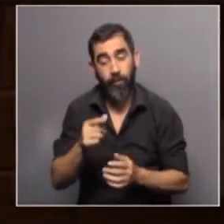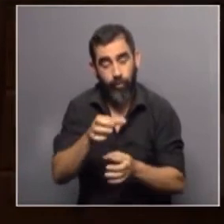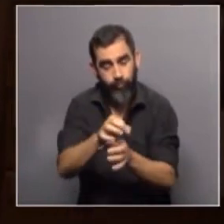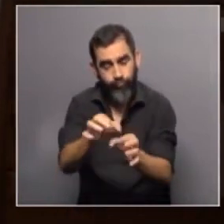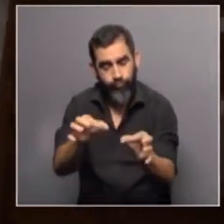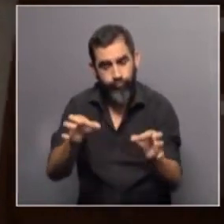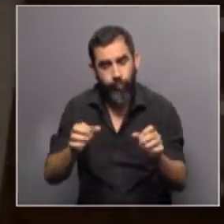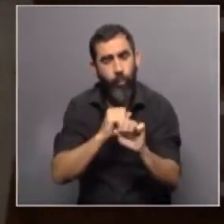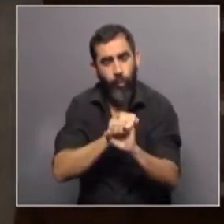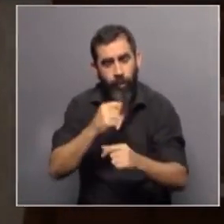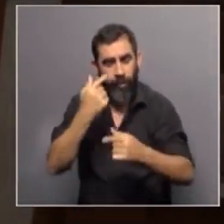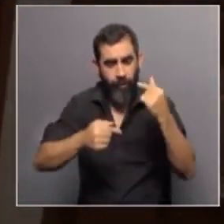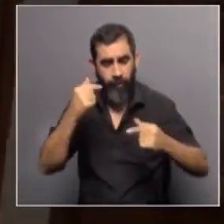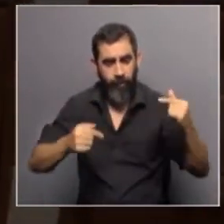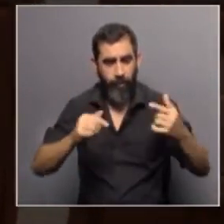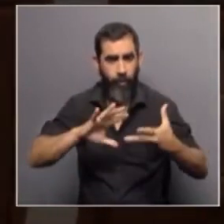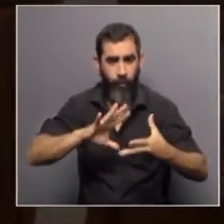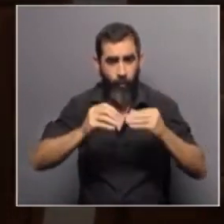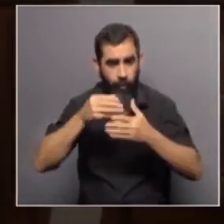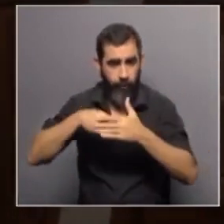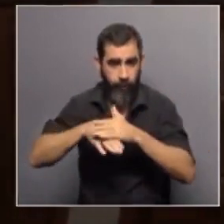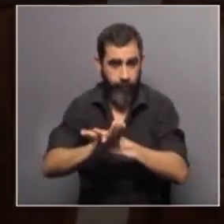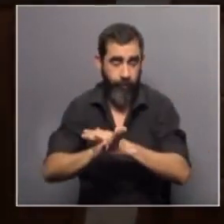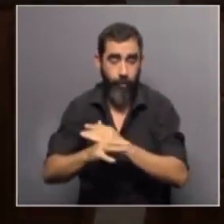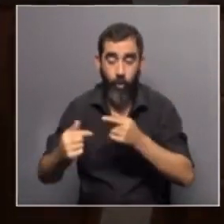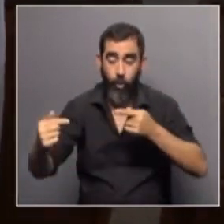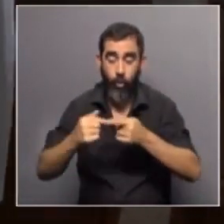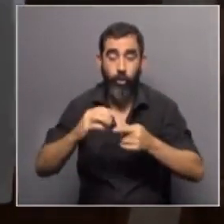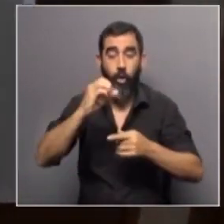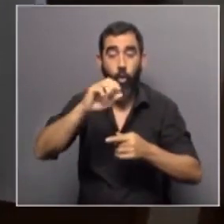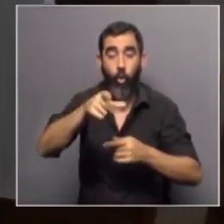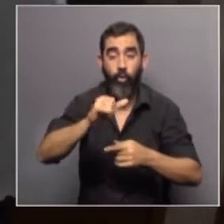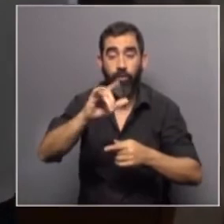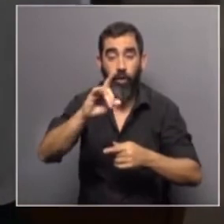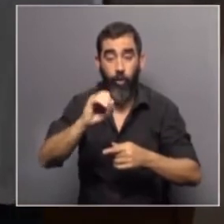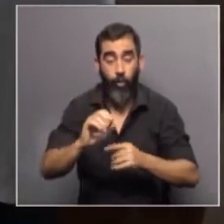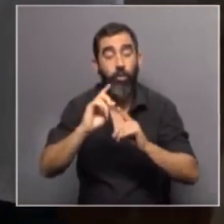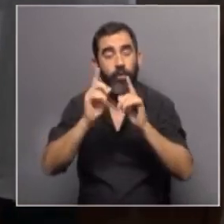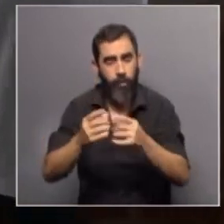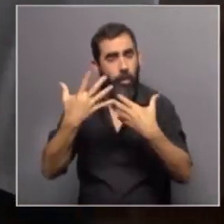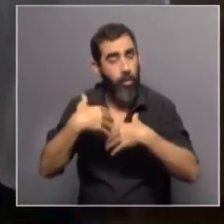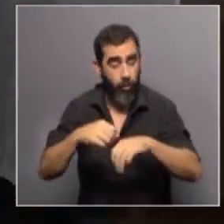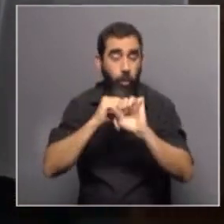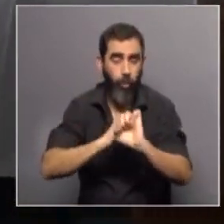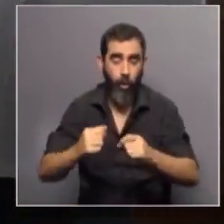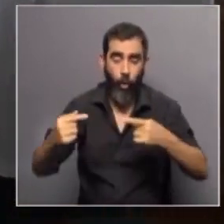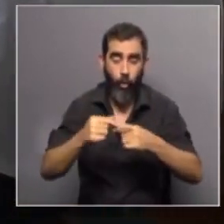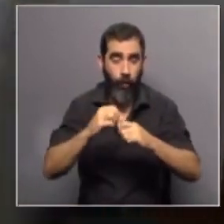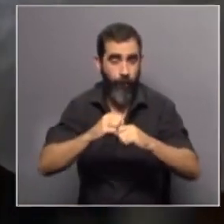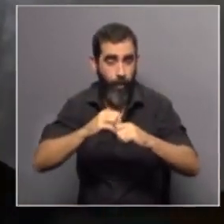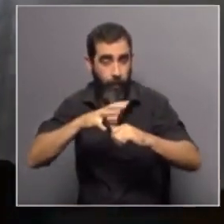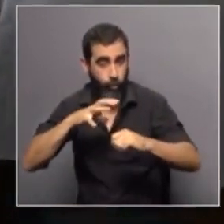entrar en diferentes metabolismos. Uno es el antioxidante, pero también hemos detectado que pueden ser